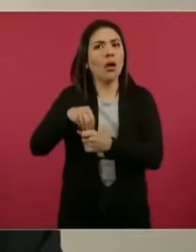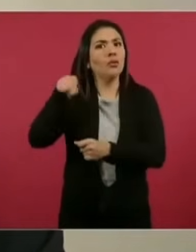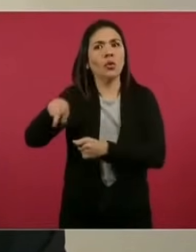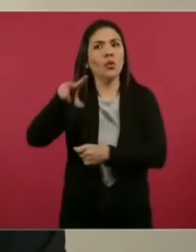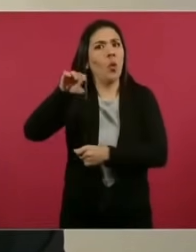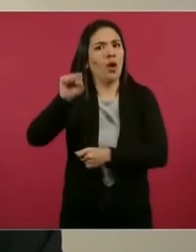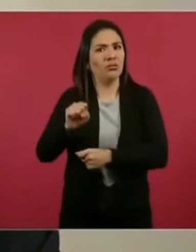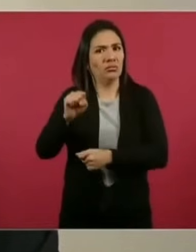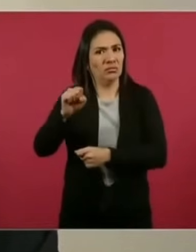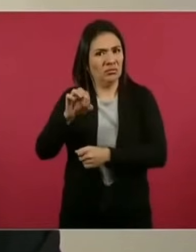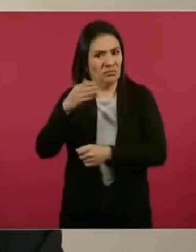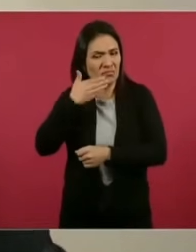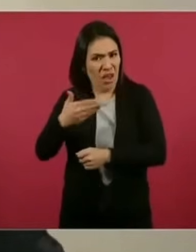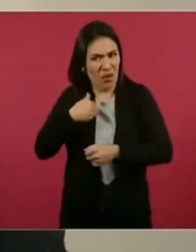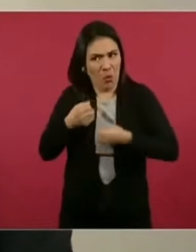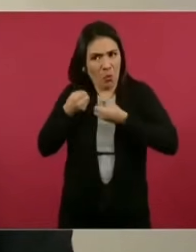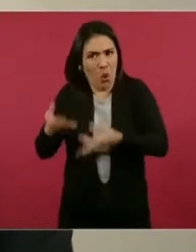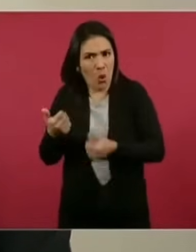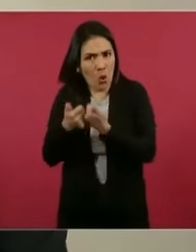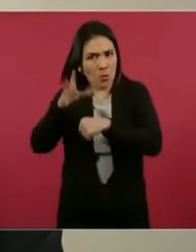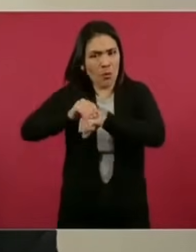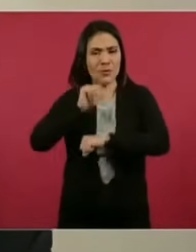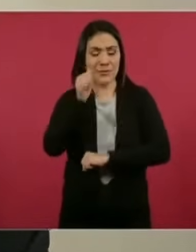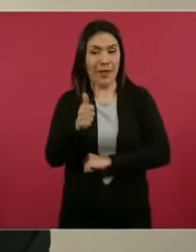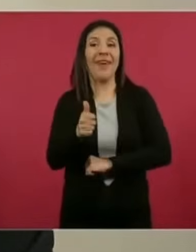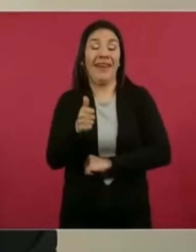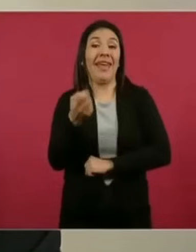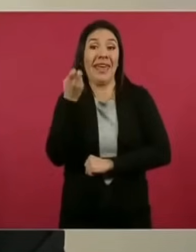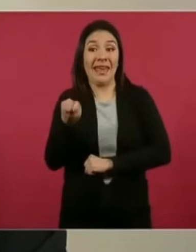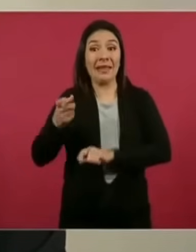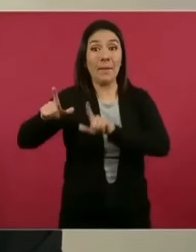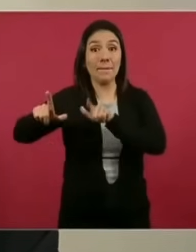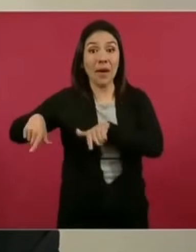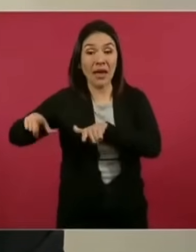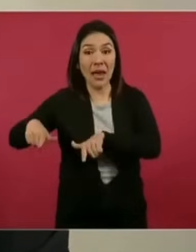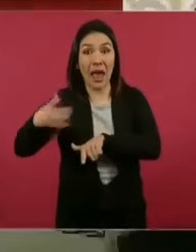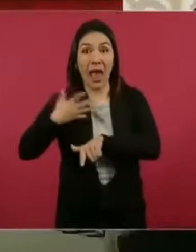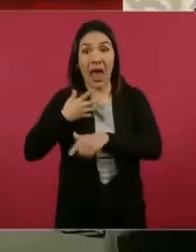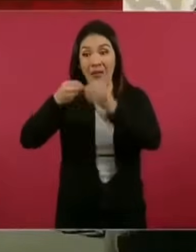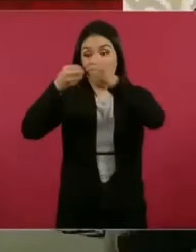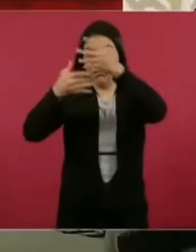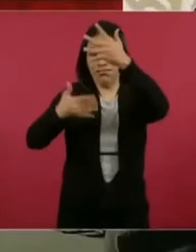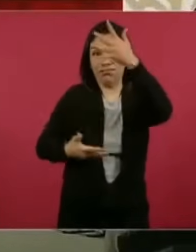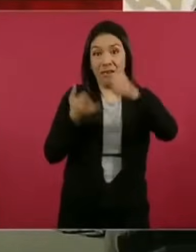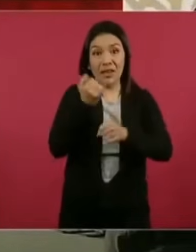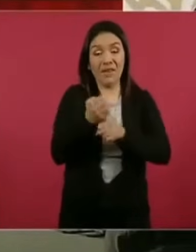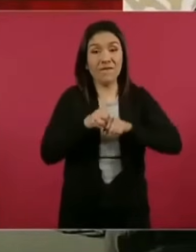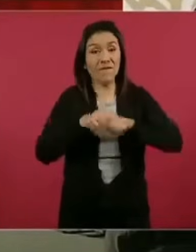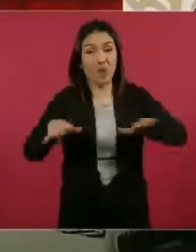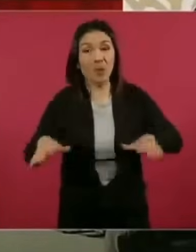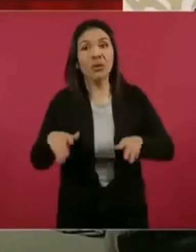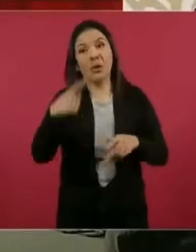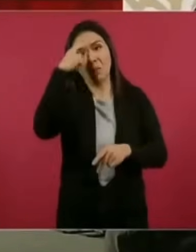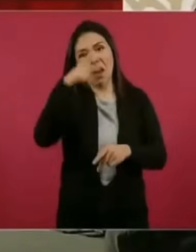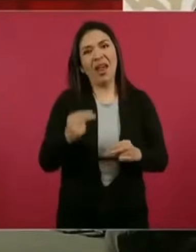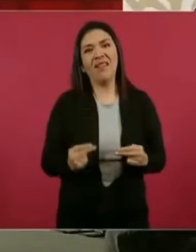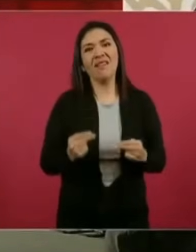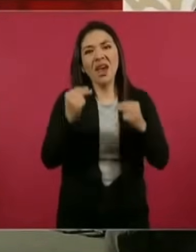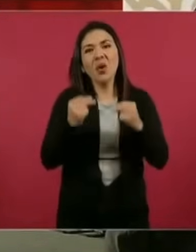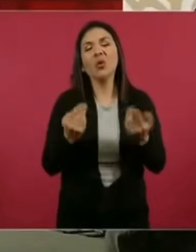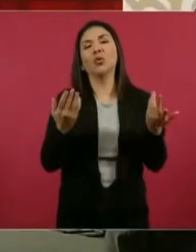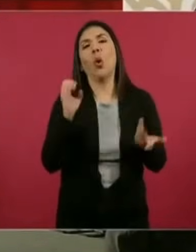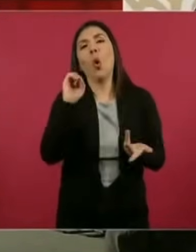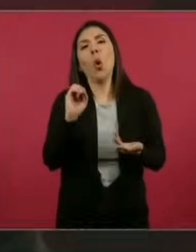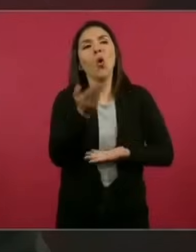de tal manera que ya la información, al menos del sitio que la estaba brindando, comercializando